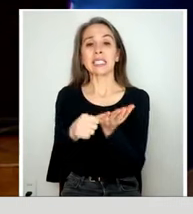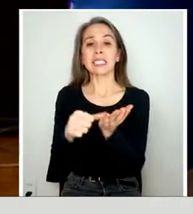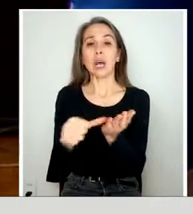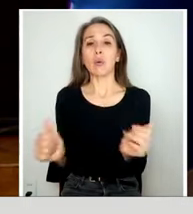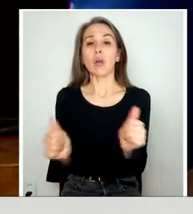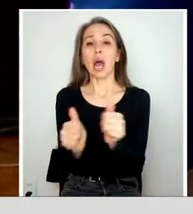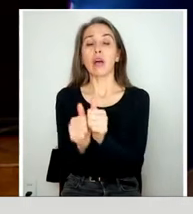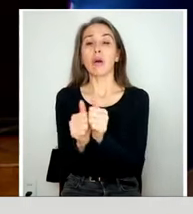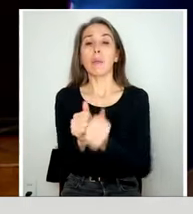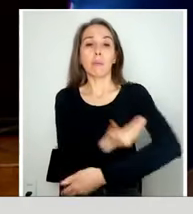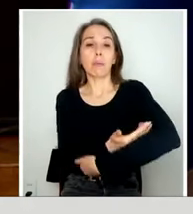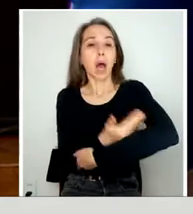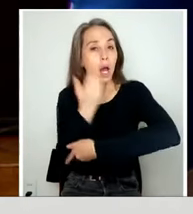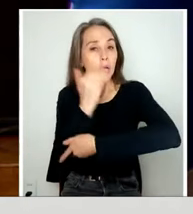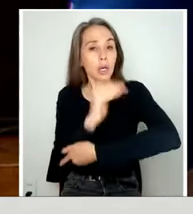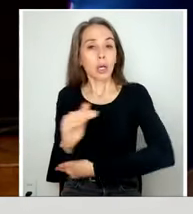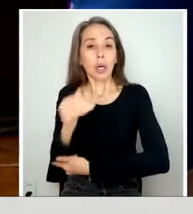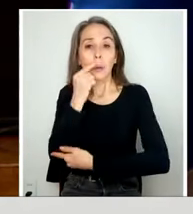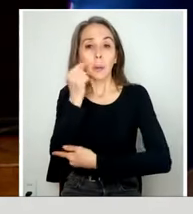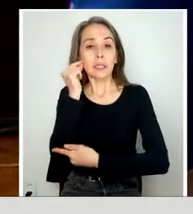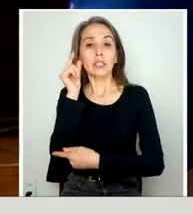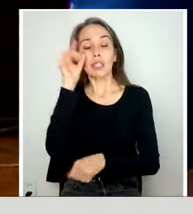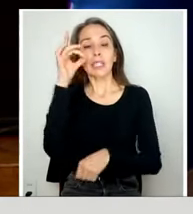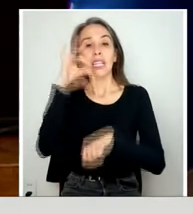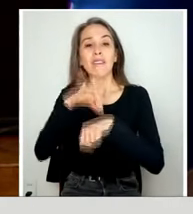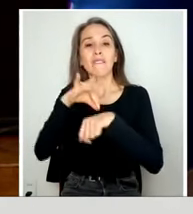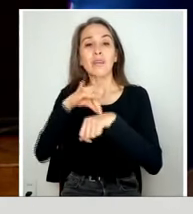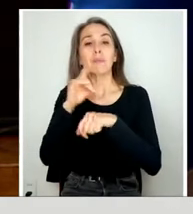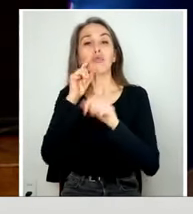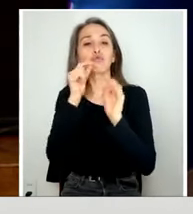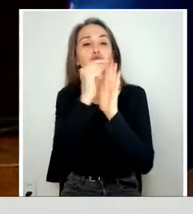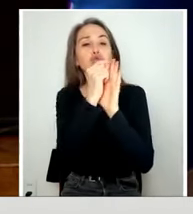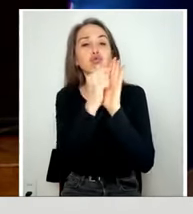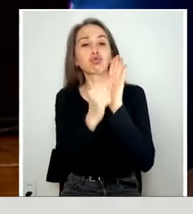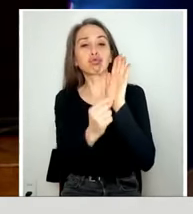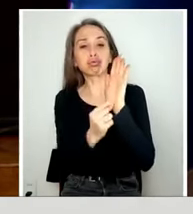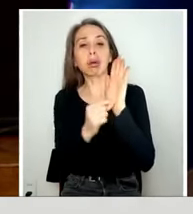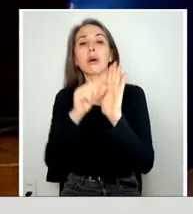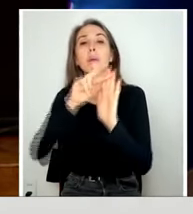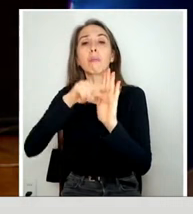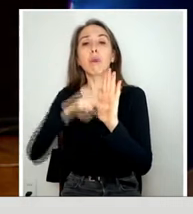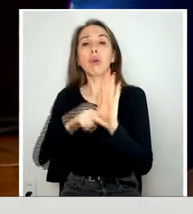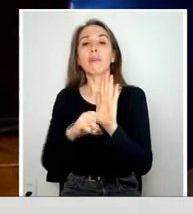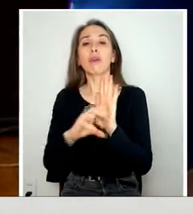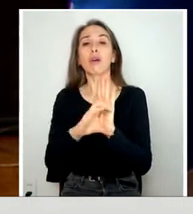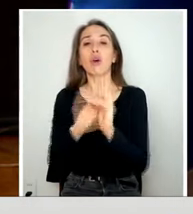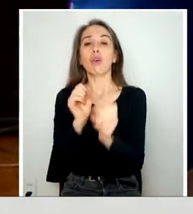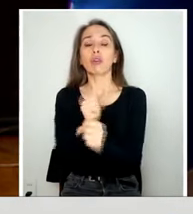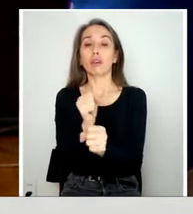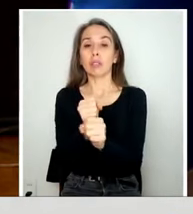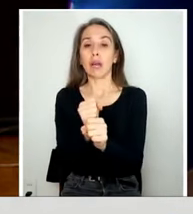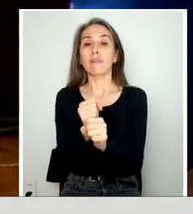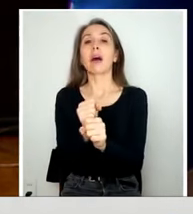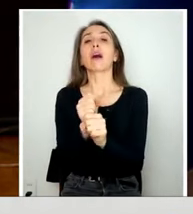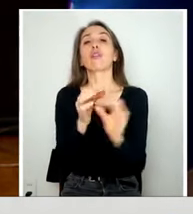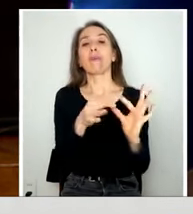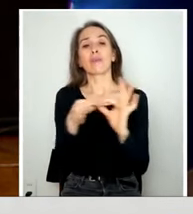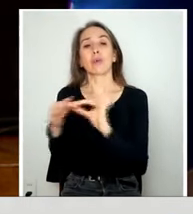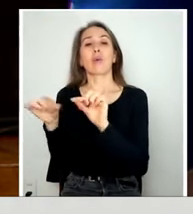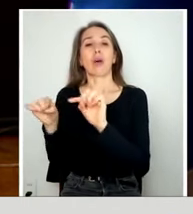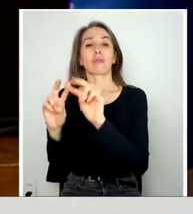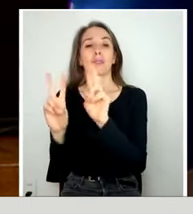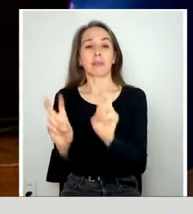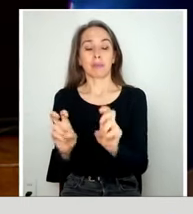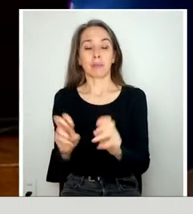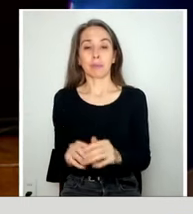niños y niñas que padezcan las enfermedades que indica y modifica el código del trabajo para estos efectos el